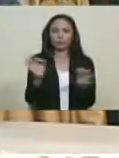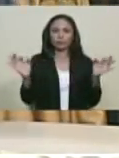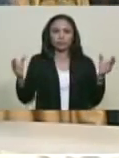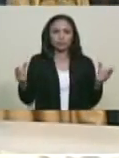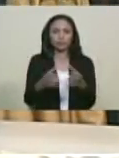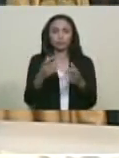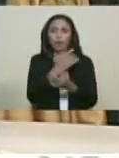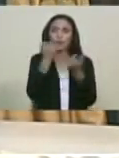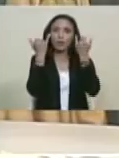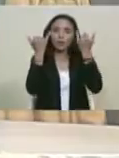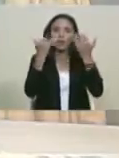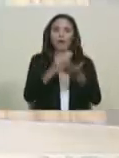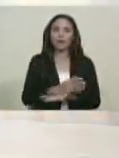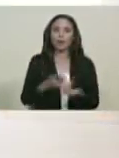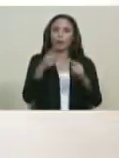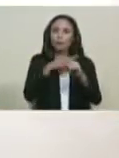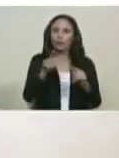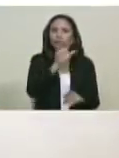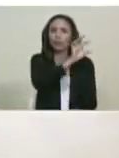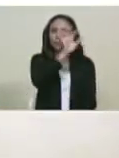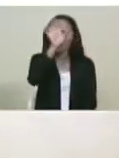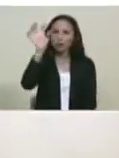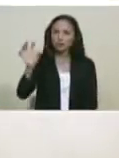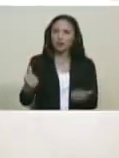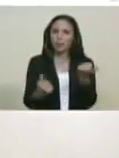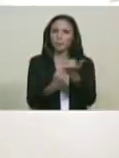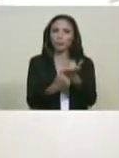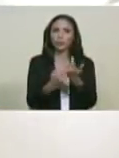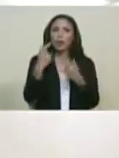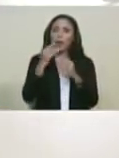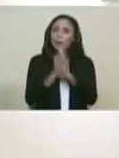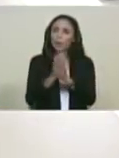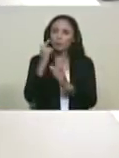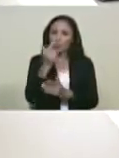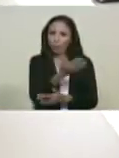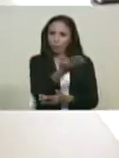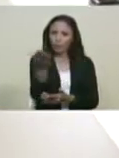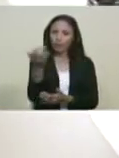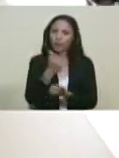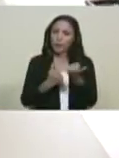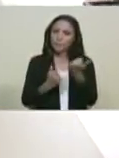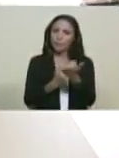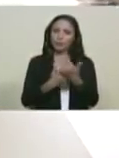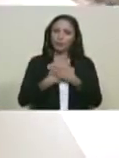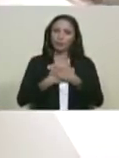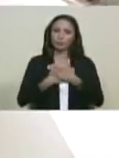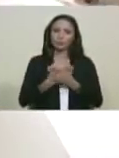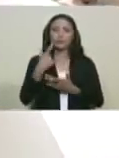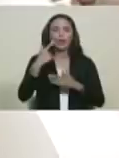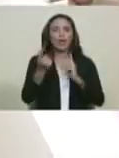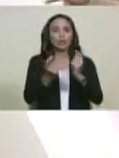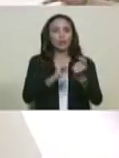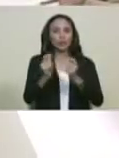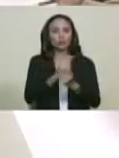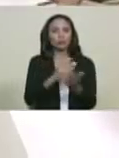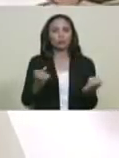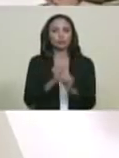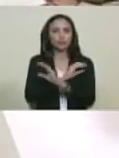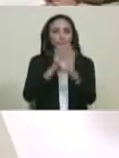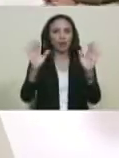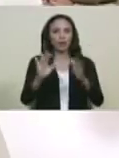los expertos internacionales yo pido tu apoyo abramos un gran debate nacional